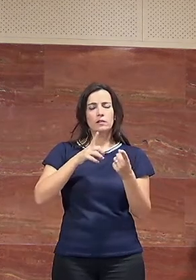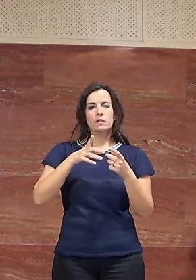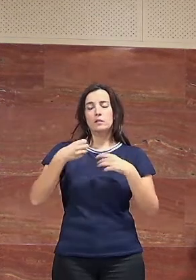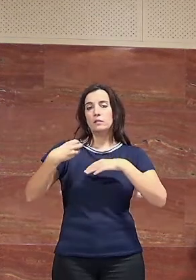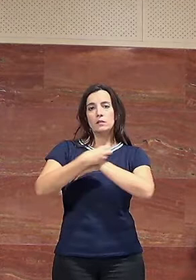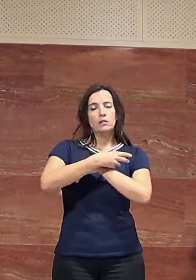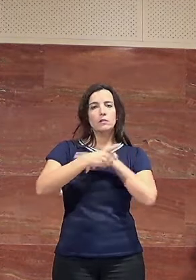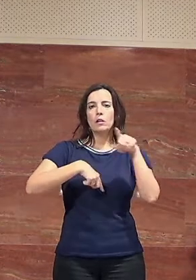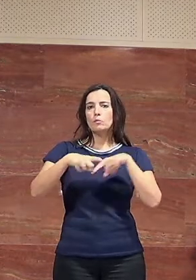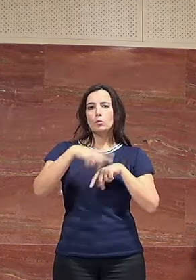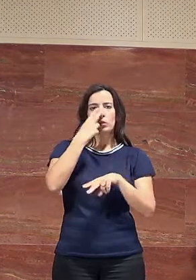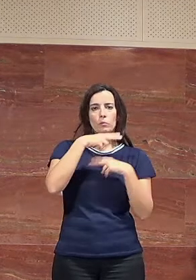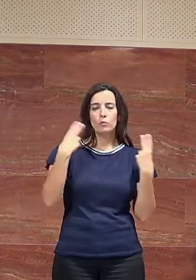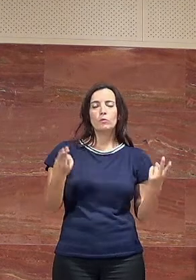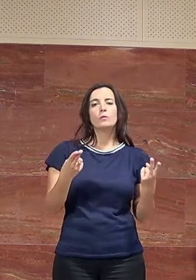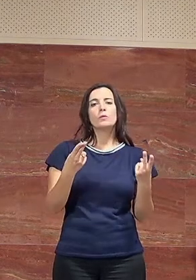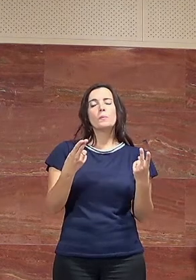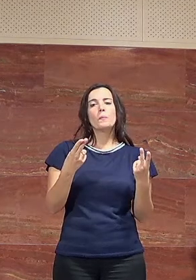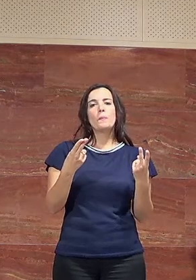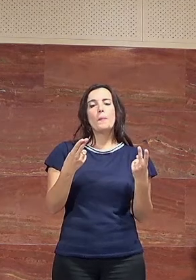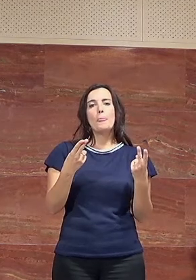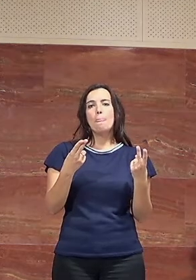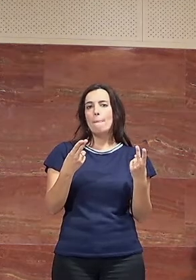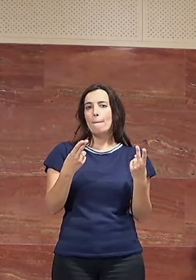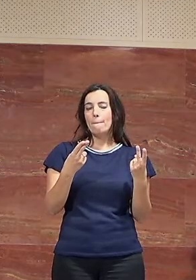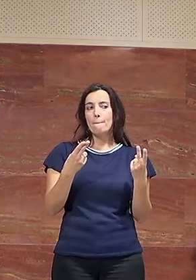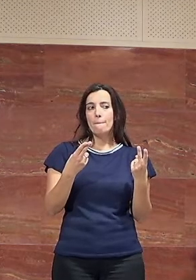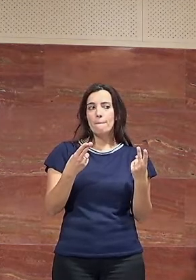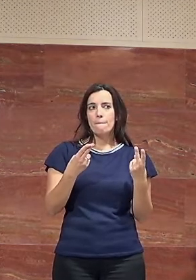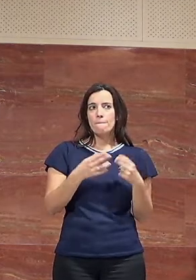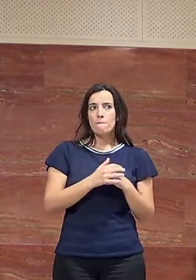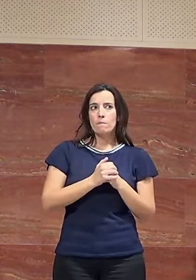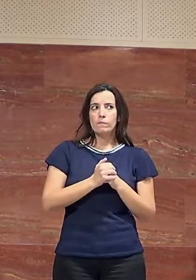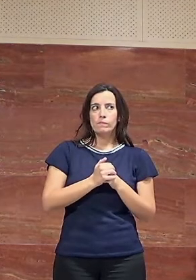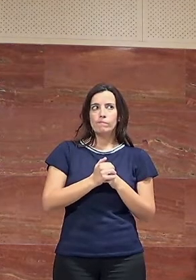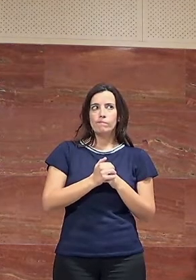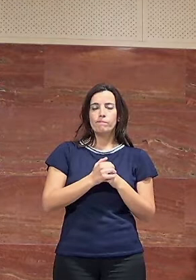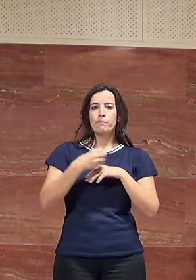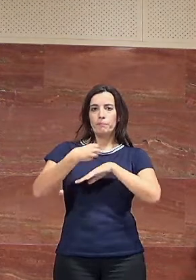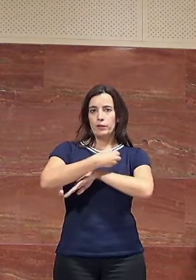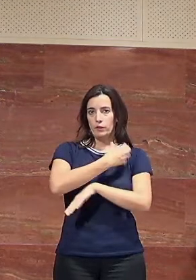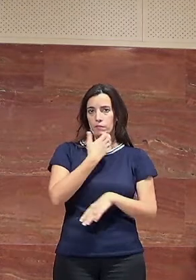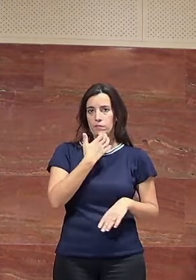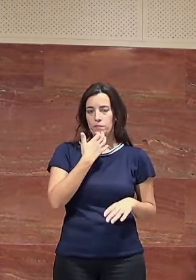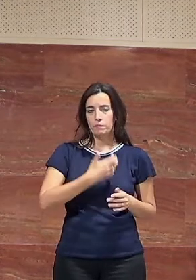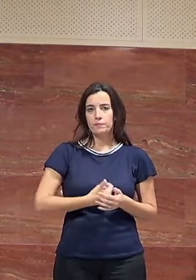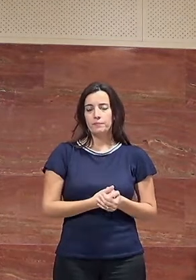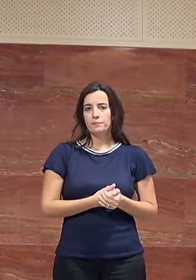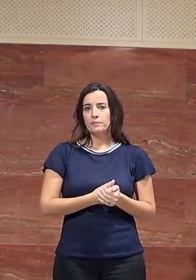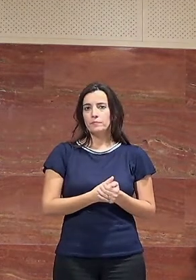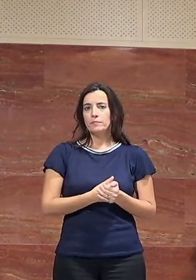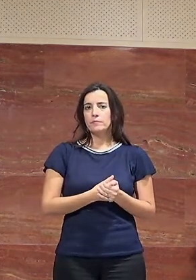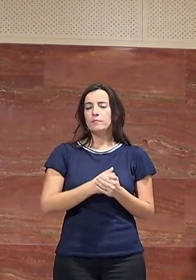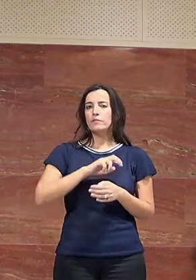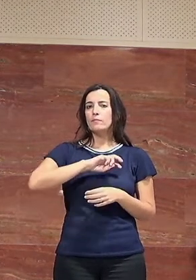transporte público, las estaciones de tren. Otro de los objetivos